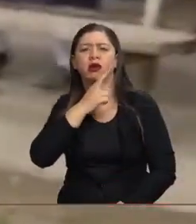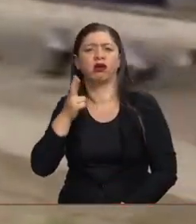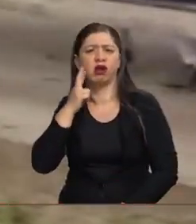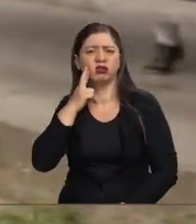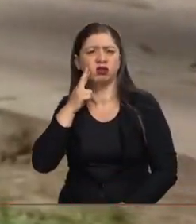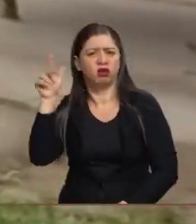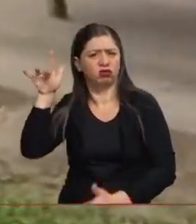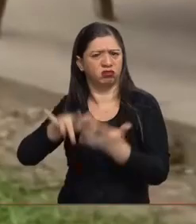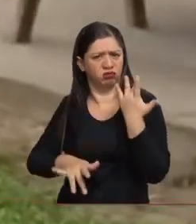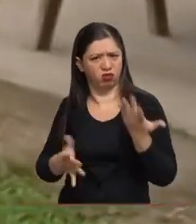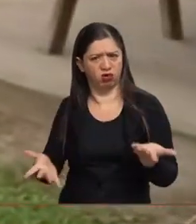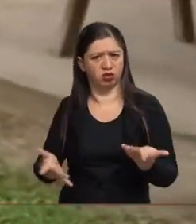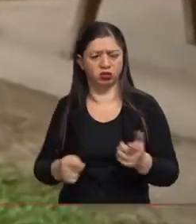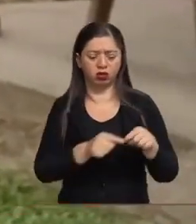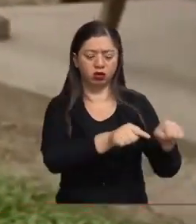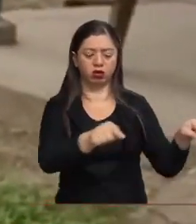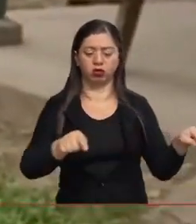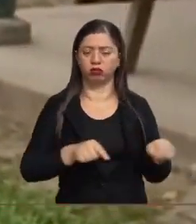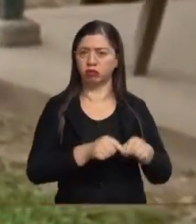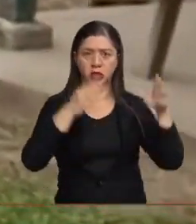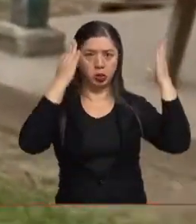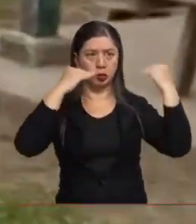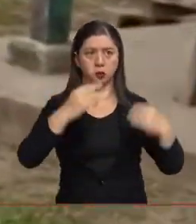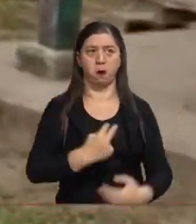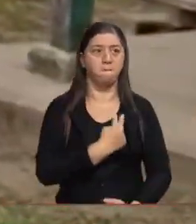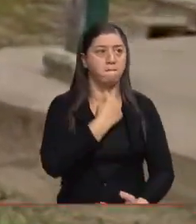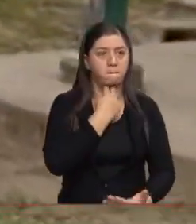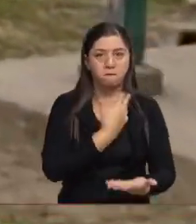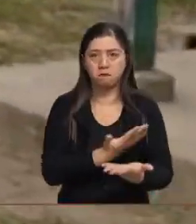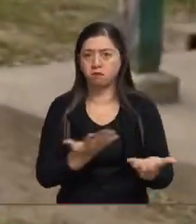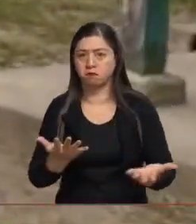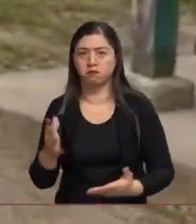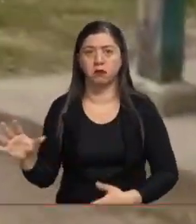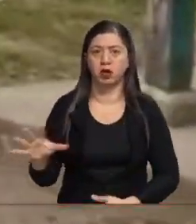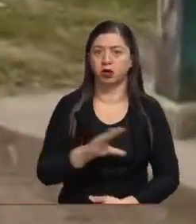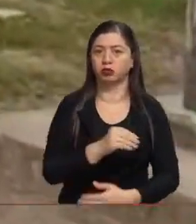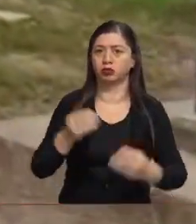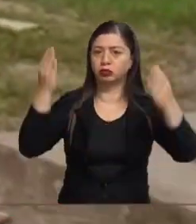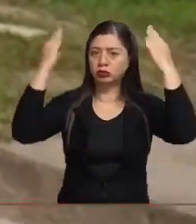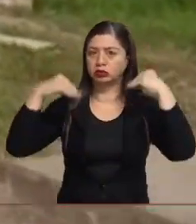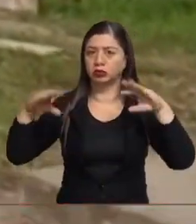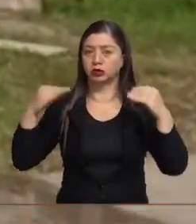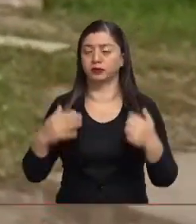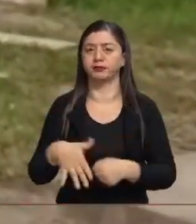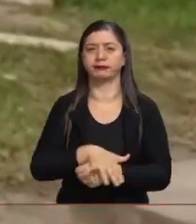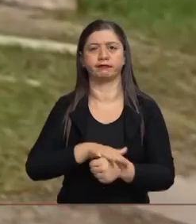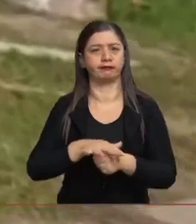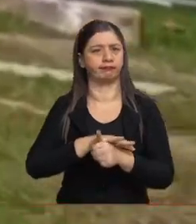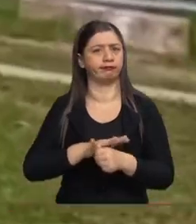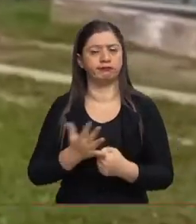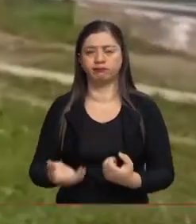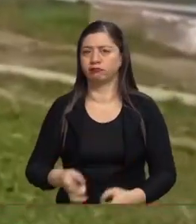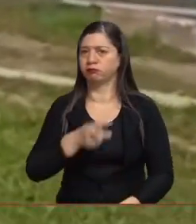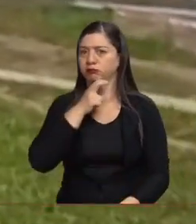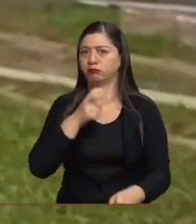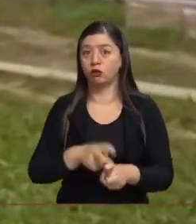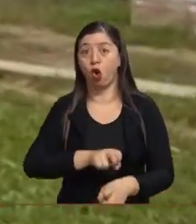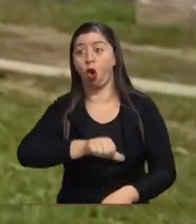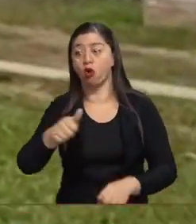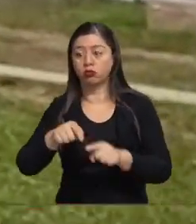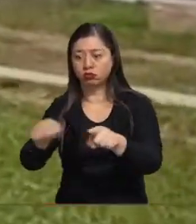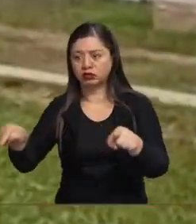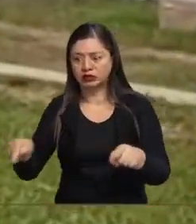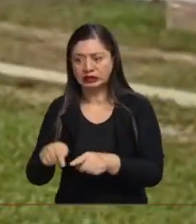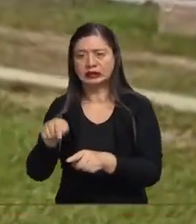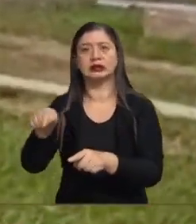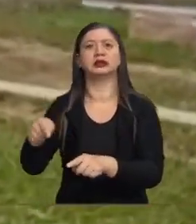colegio porque no tenemos aulas suficientes para todos recibir nuestras clases. Situación dramática porque también otras aulas